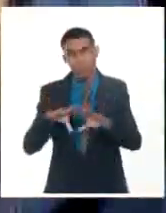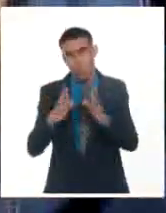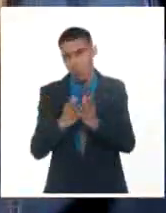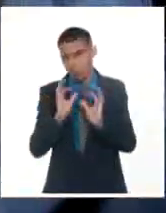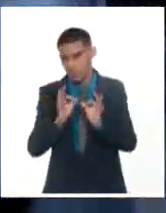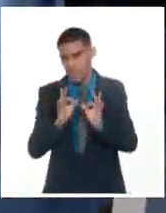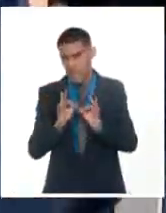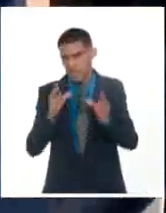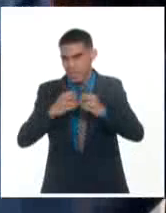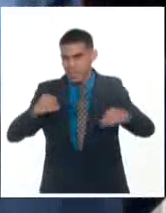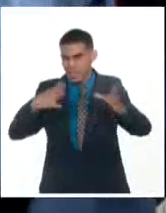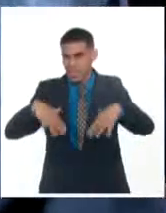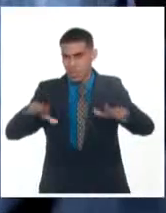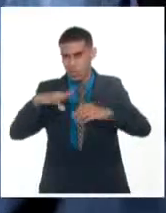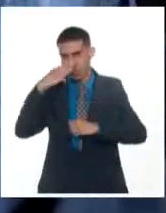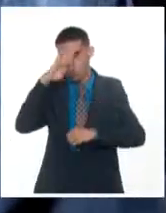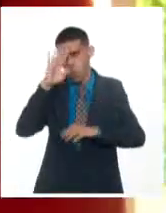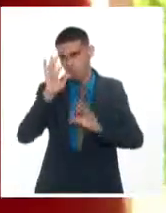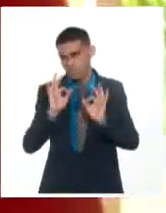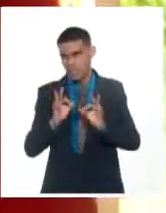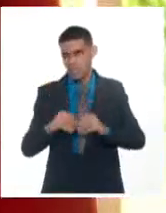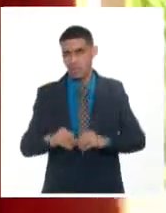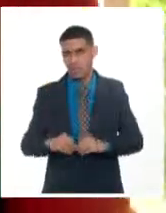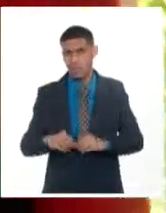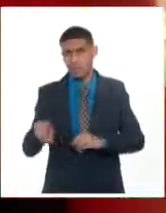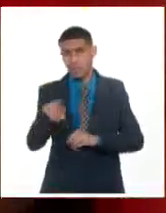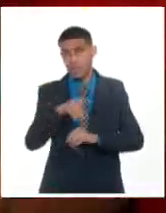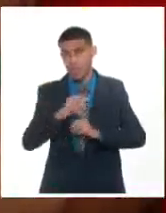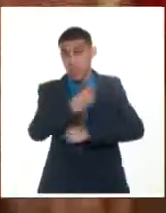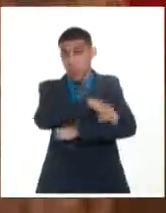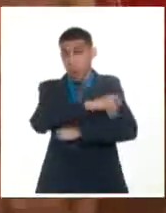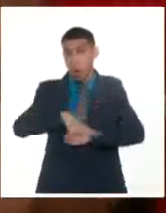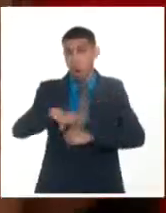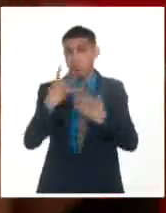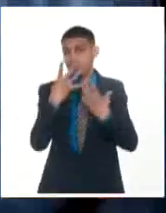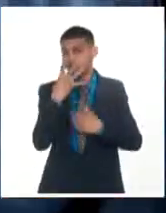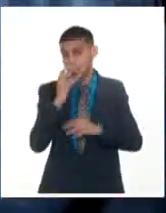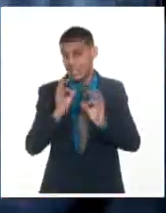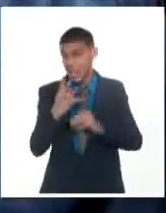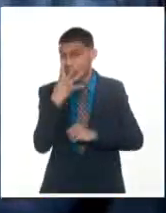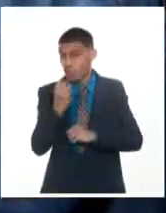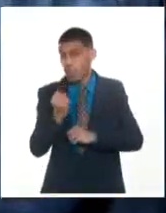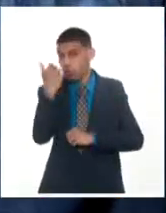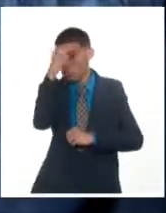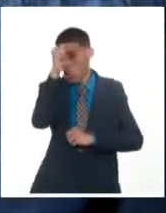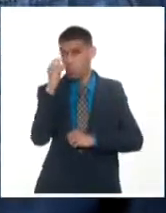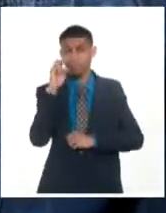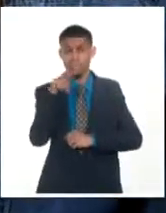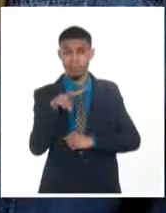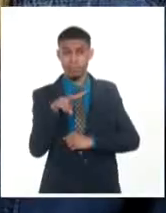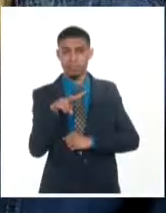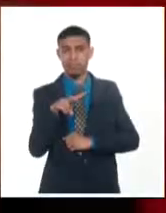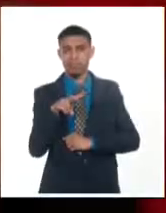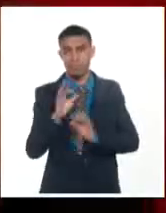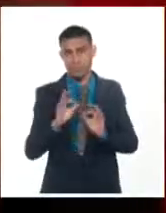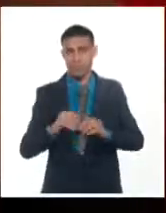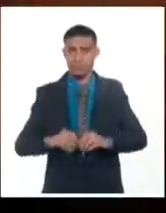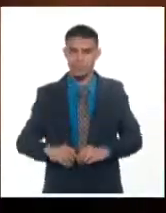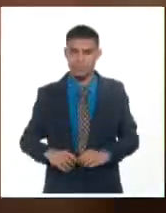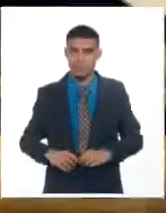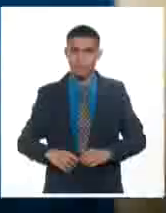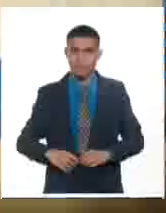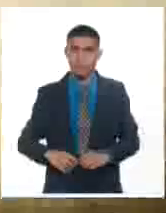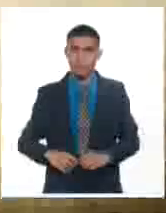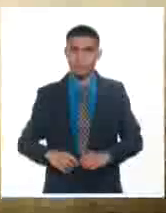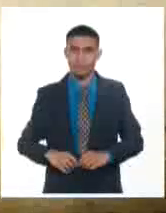de domingo. ¡Suelte el arma! ¡Suelte el arma! ¡Suéltala! Leandris Noa Fáez, Sistema Informativo de la